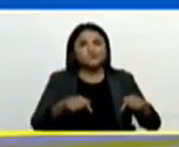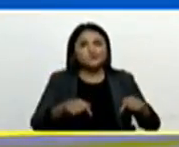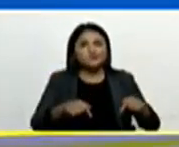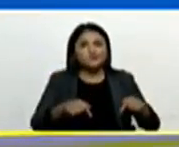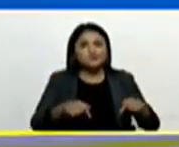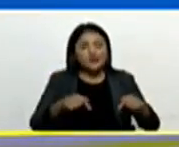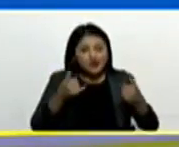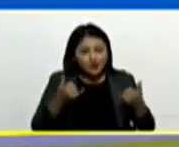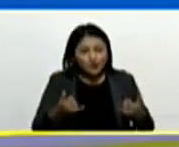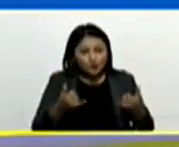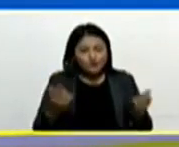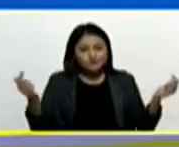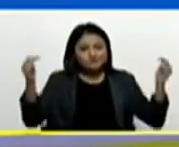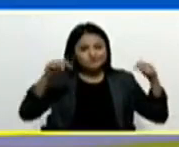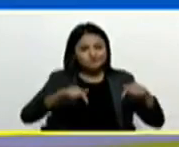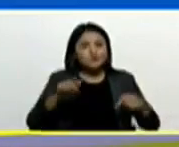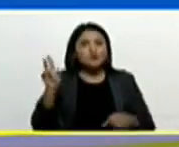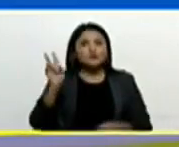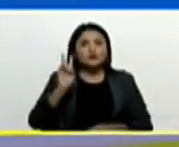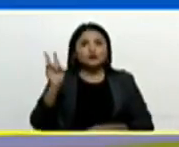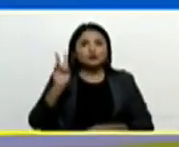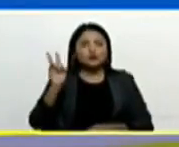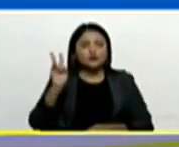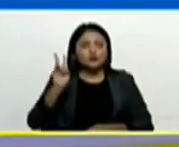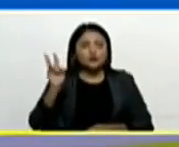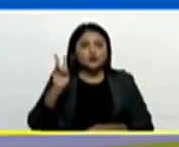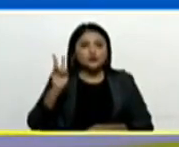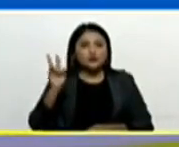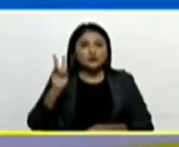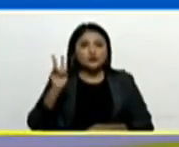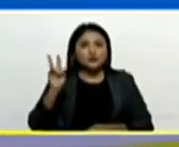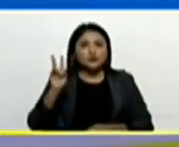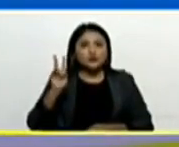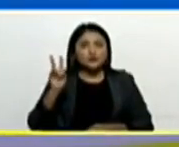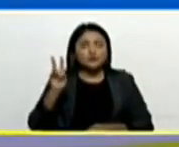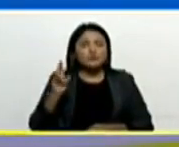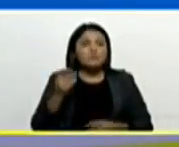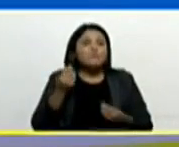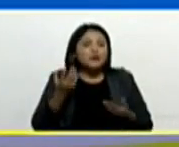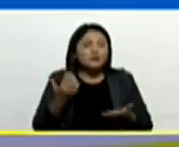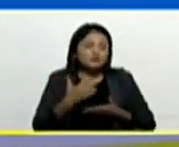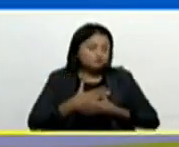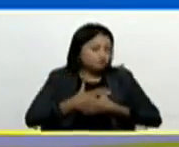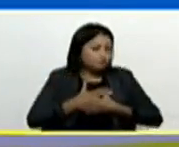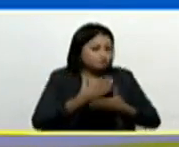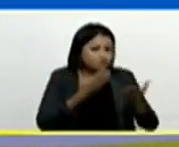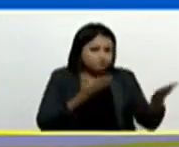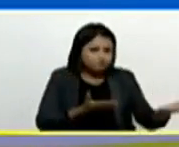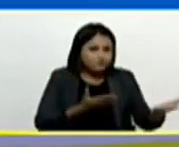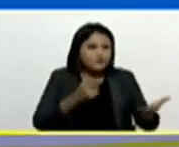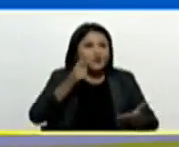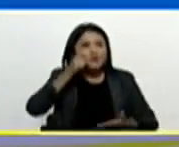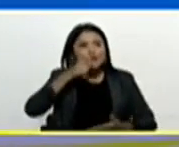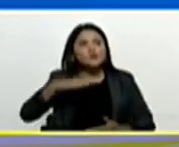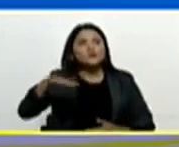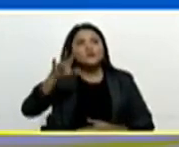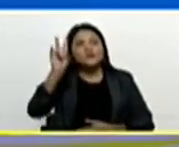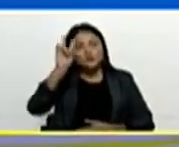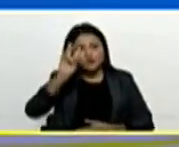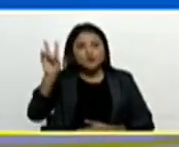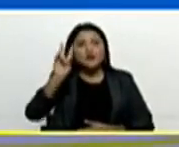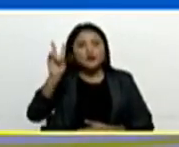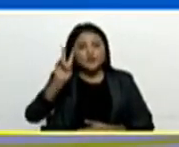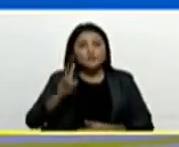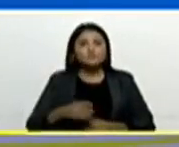en esta ocasión aquí hasta Venezuela para expresar nuestra completa y absoluta solidaridad con el pueblo venezolano ante